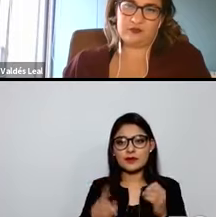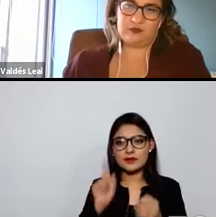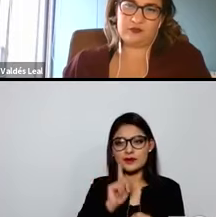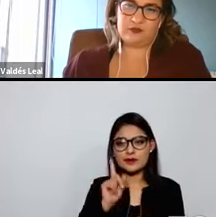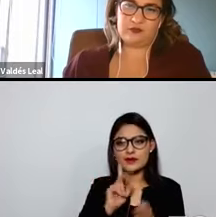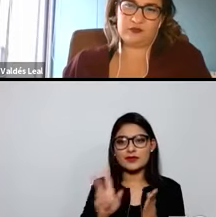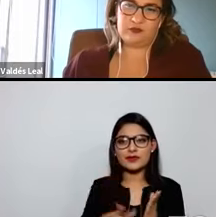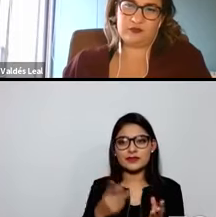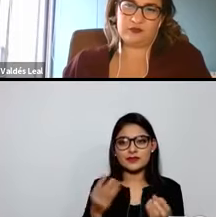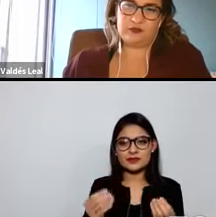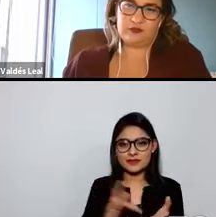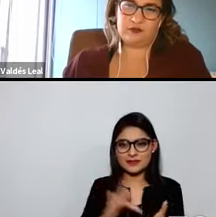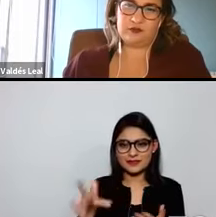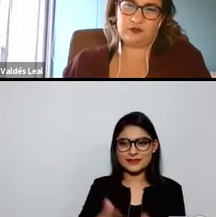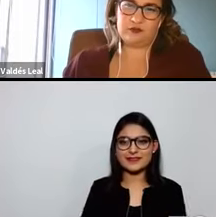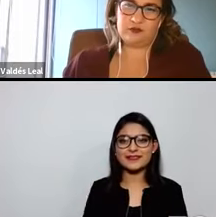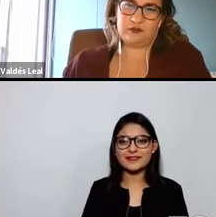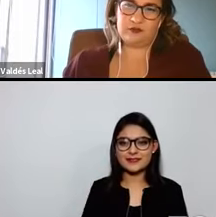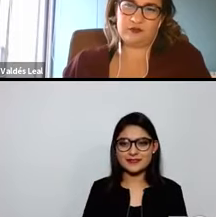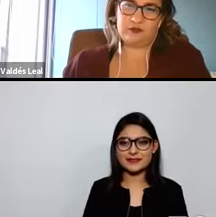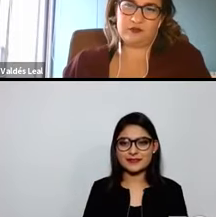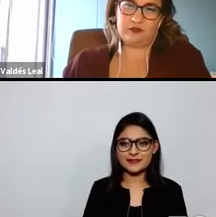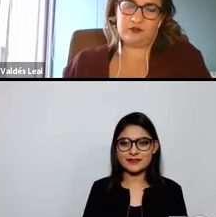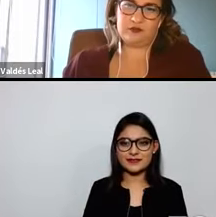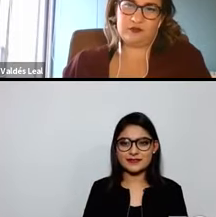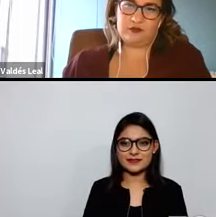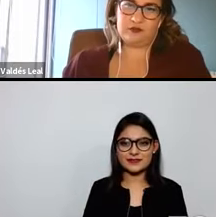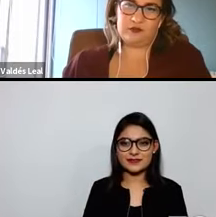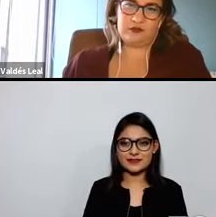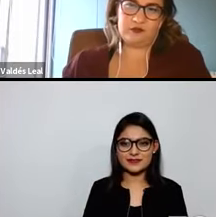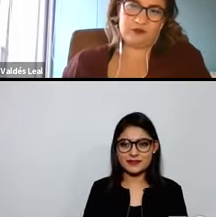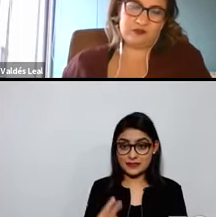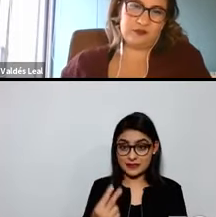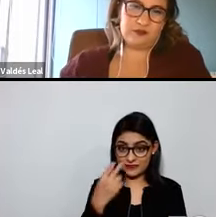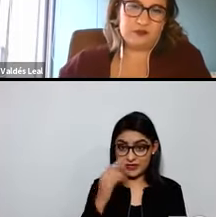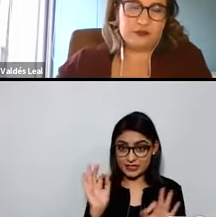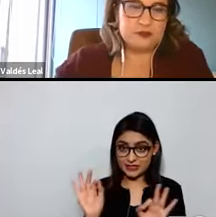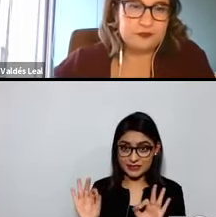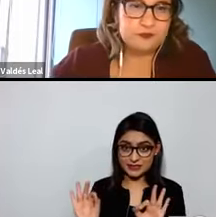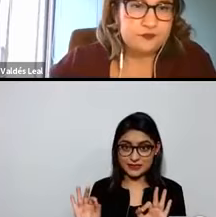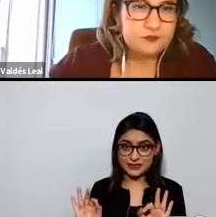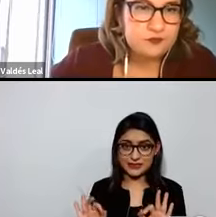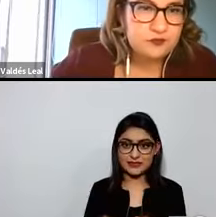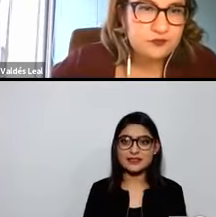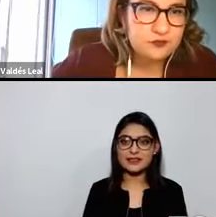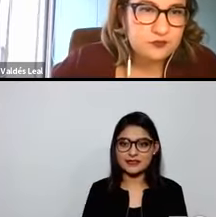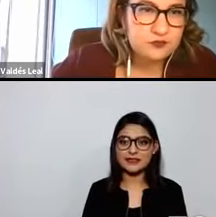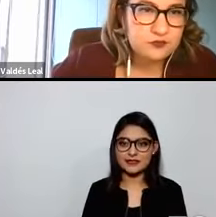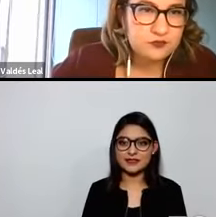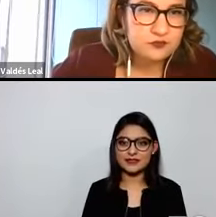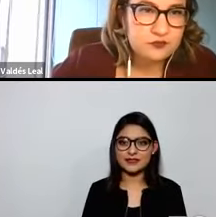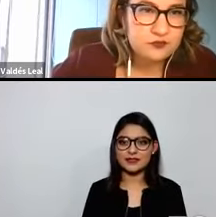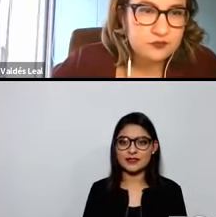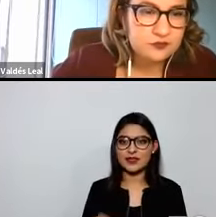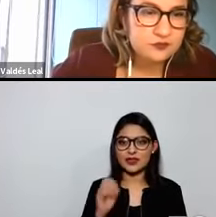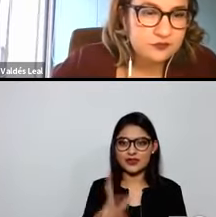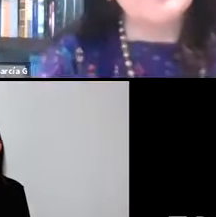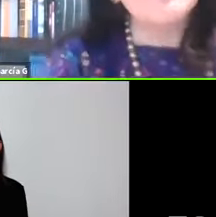muchas gracias por estar con nosotros. Ya estoy visible, ¿verdad? Sí. Sí, ya.